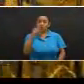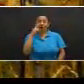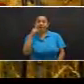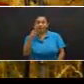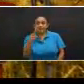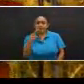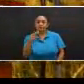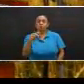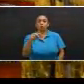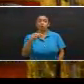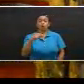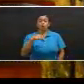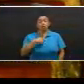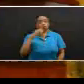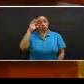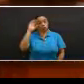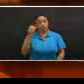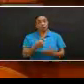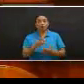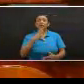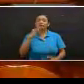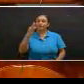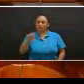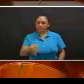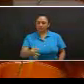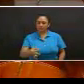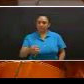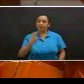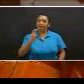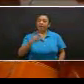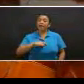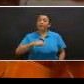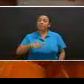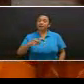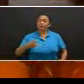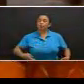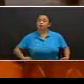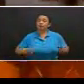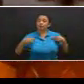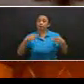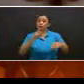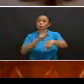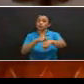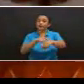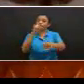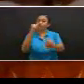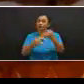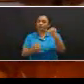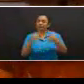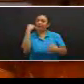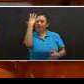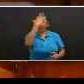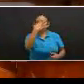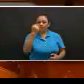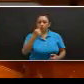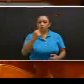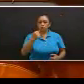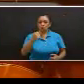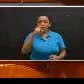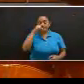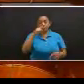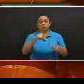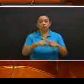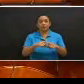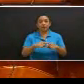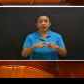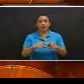cuenta, yo creo que definitivamente estamos viviendo un tiempo final, un tiempo hermoso, pero también es un